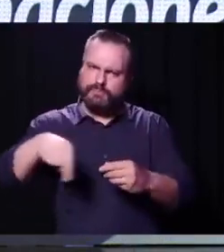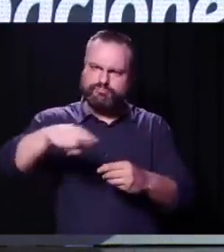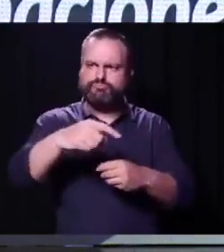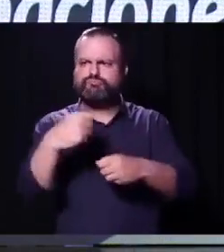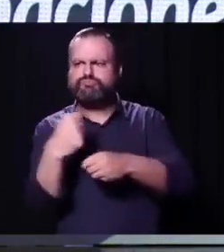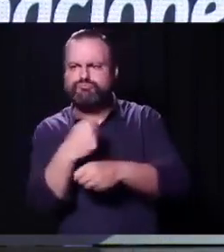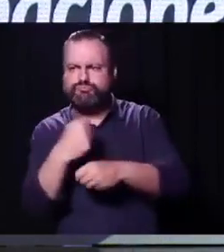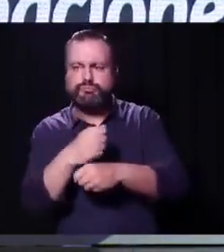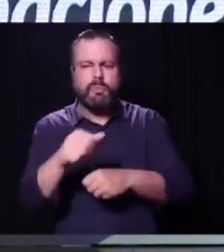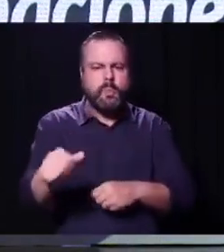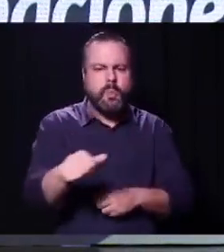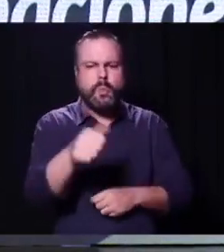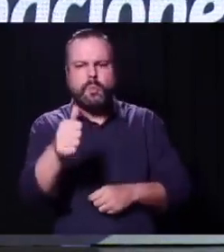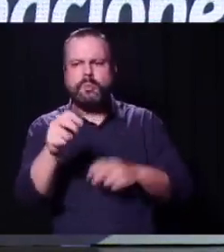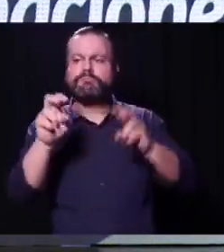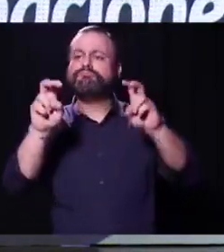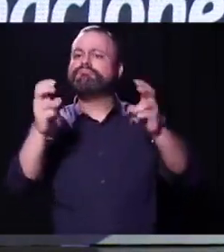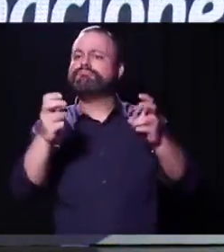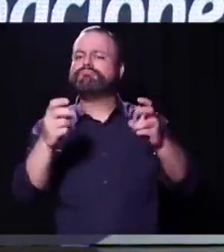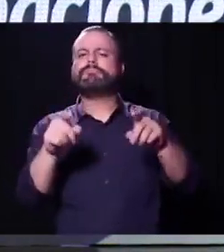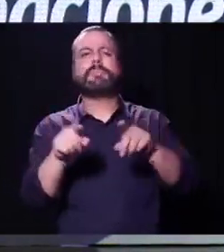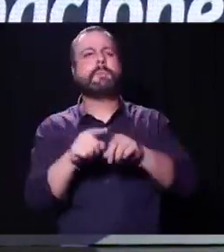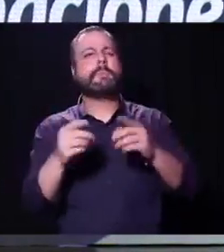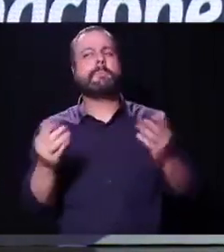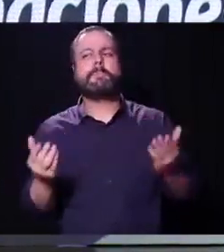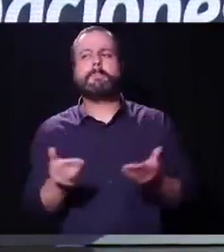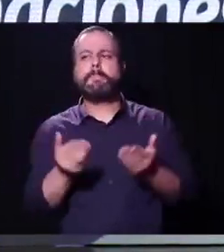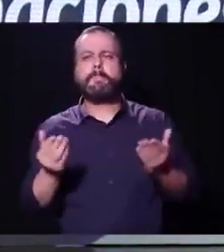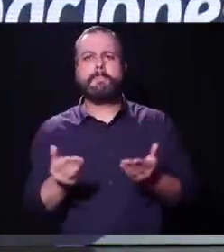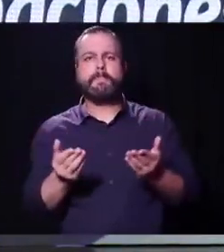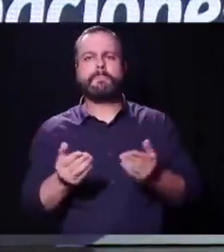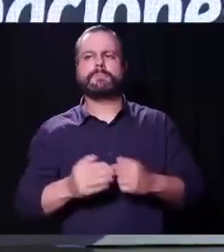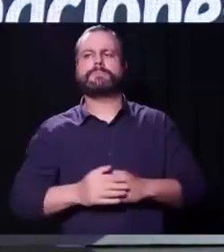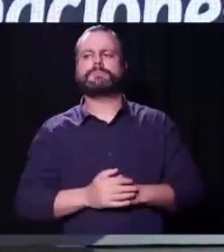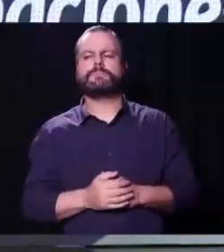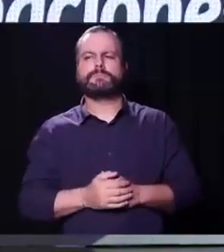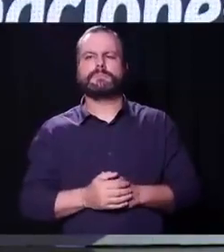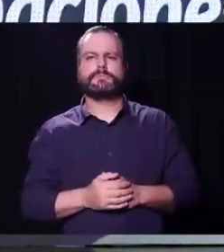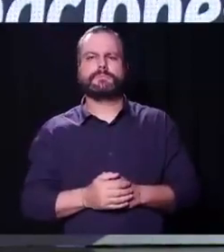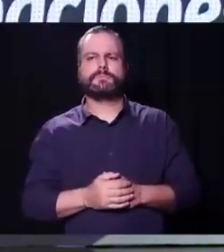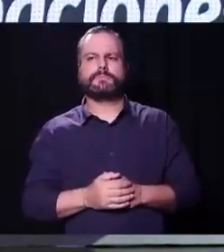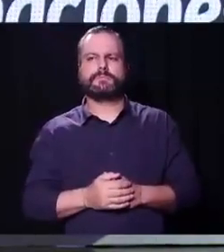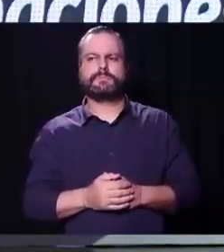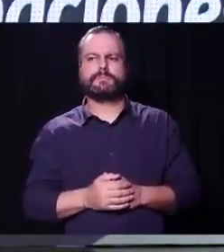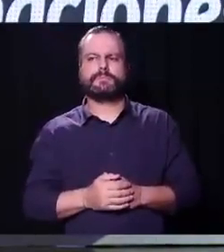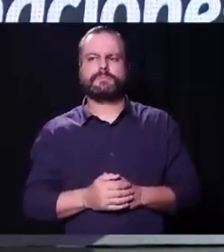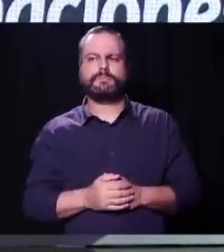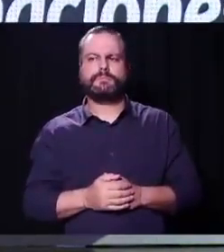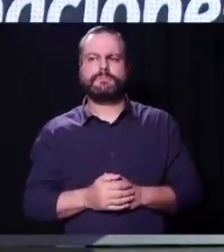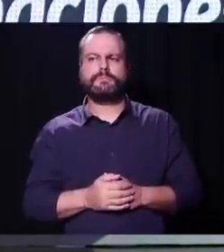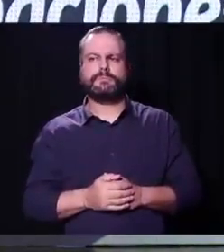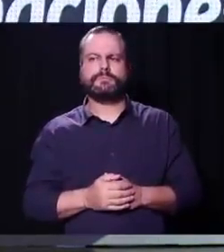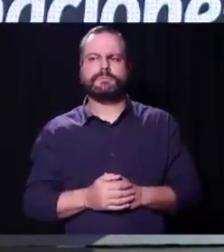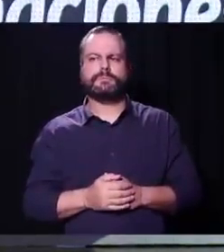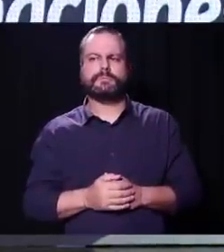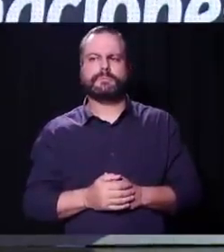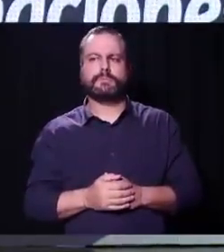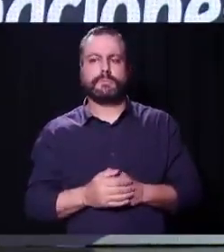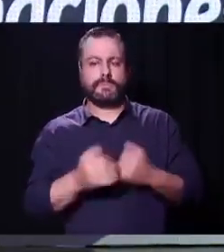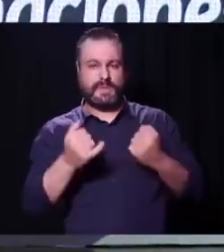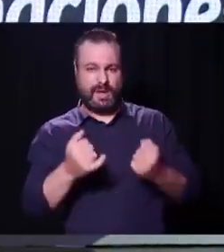otros temas que se han hecho, por ejemplo, la hoja de vida ciega. No